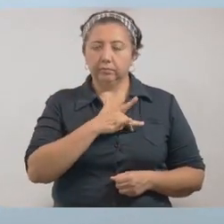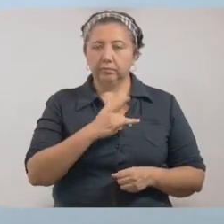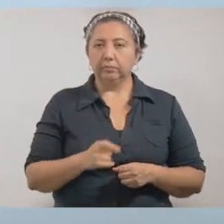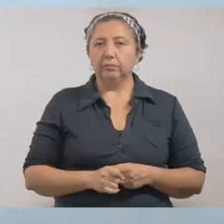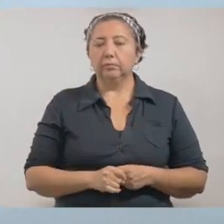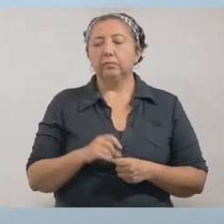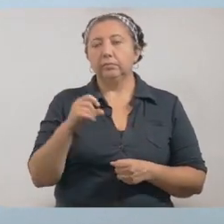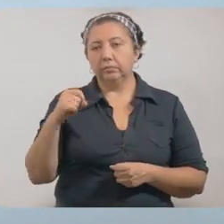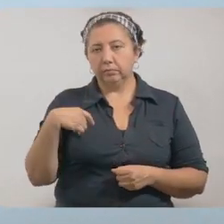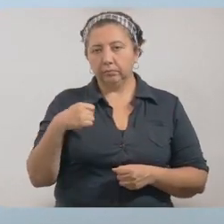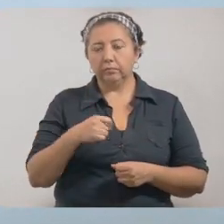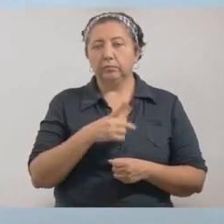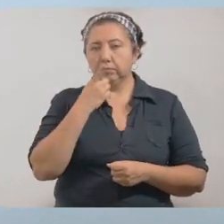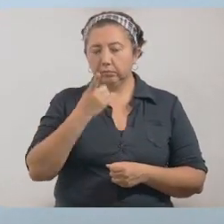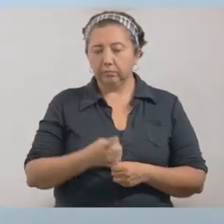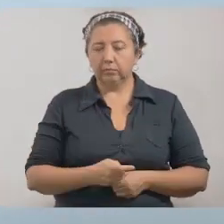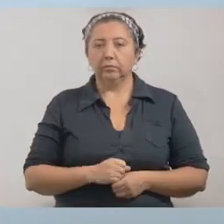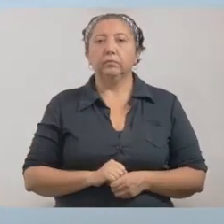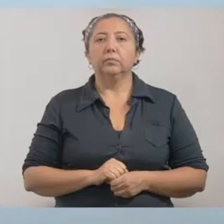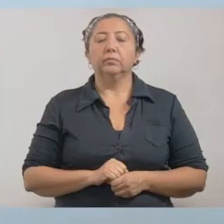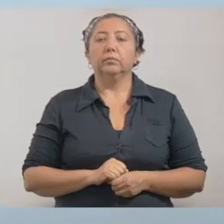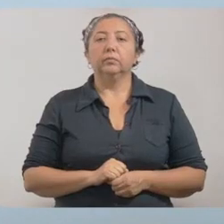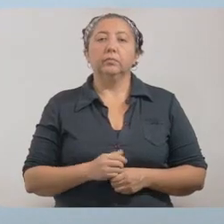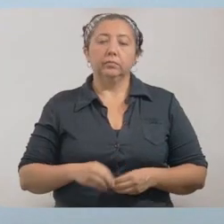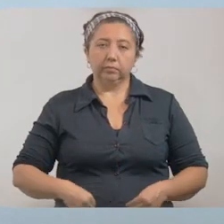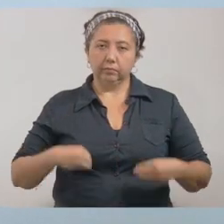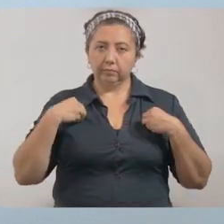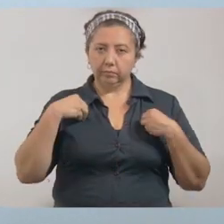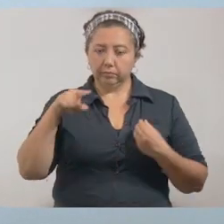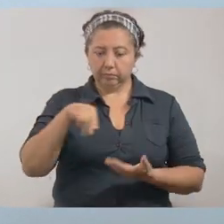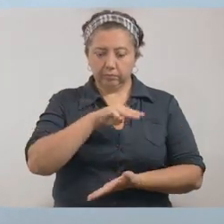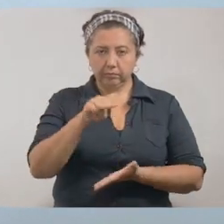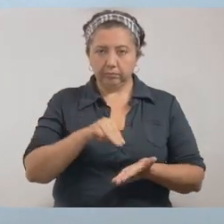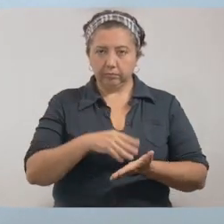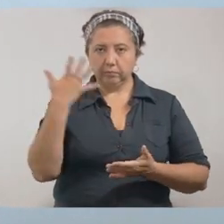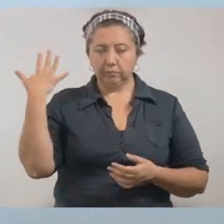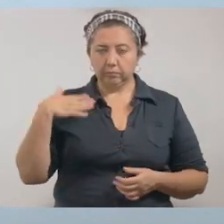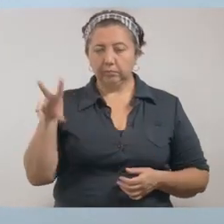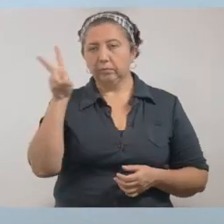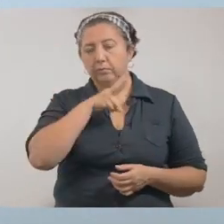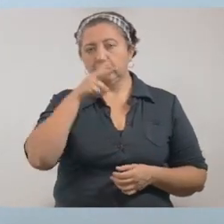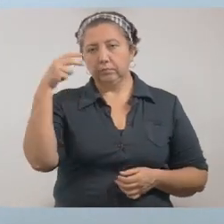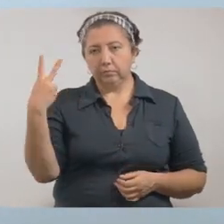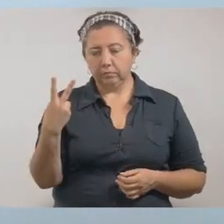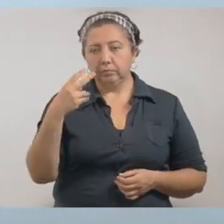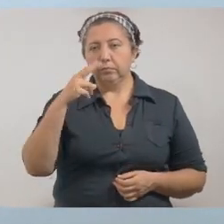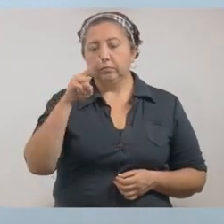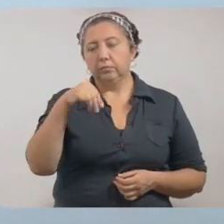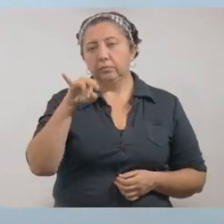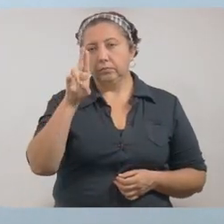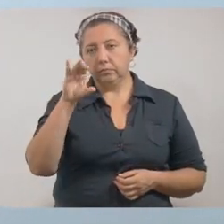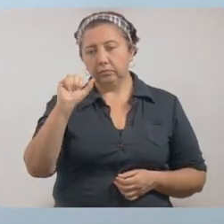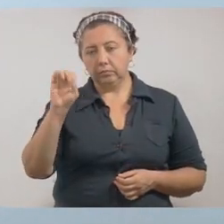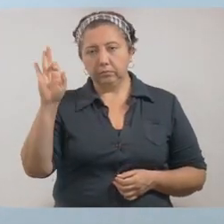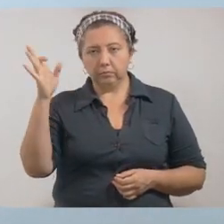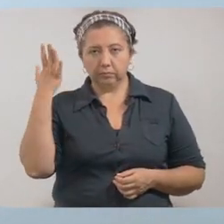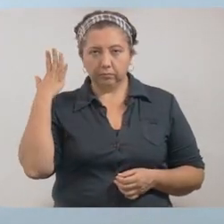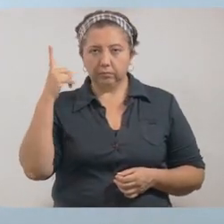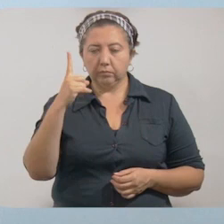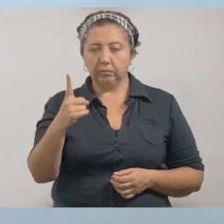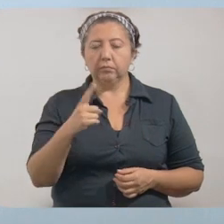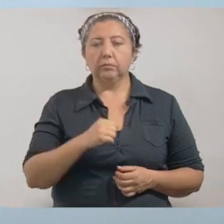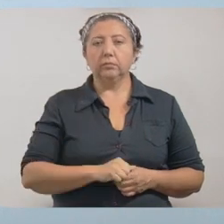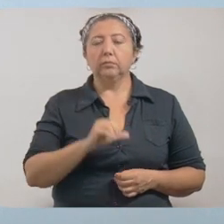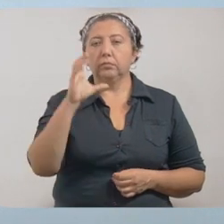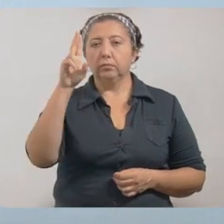e inmunosupresión. Residían en Mérida 10, Valladolid 2, Junucmá 2, Foráneo